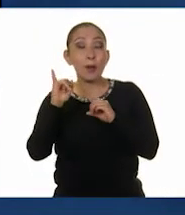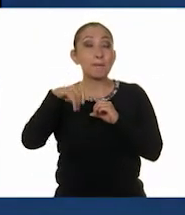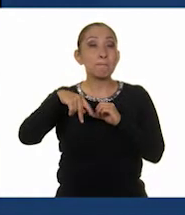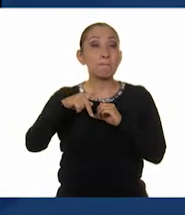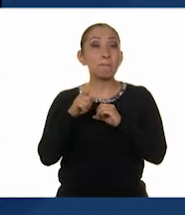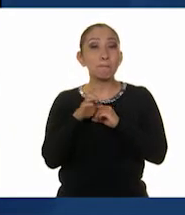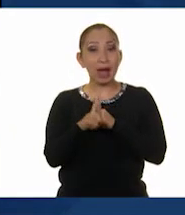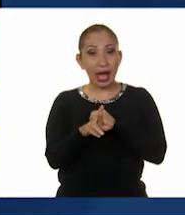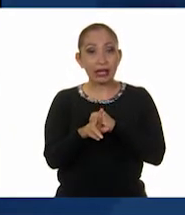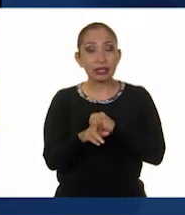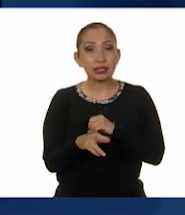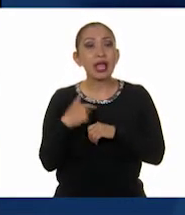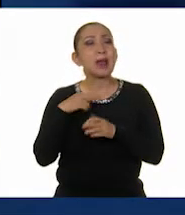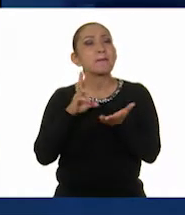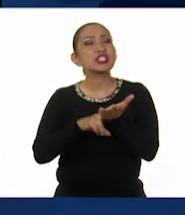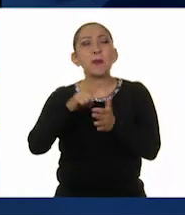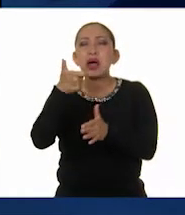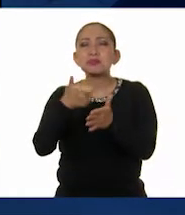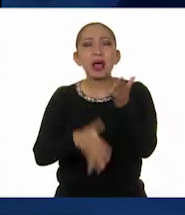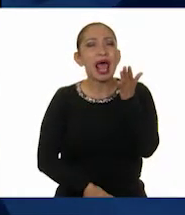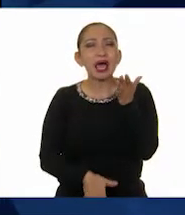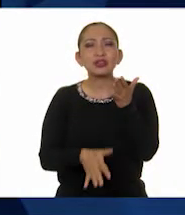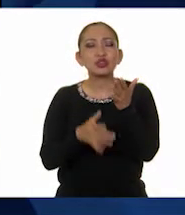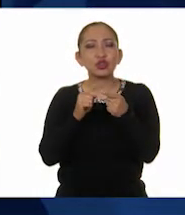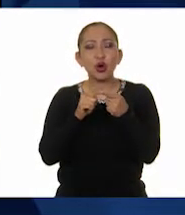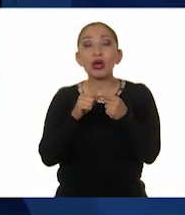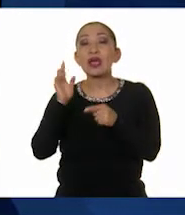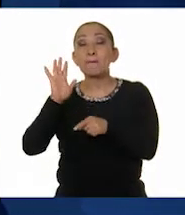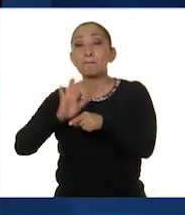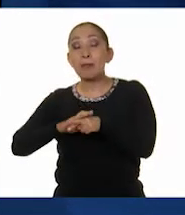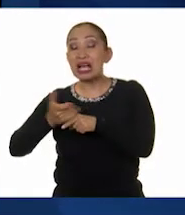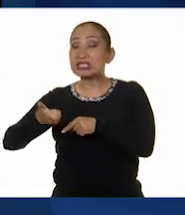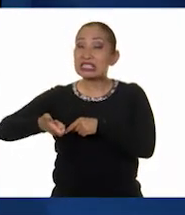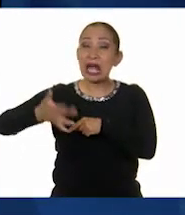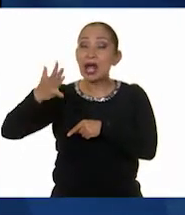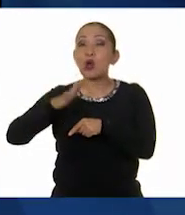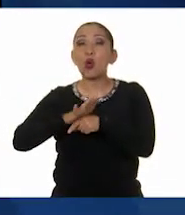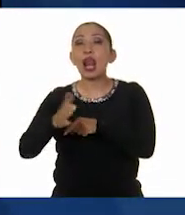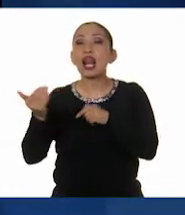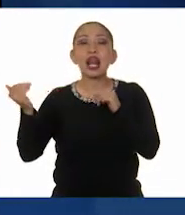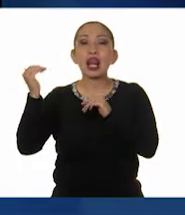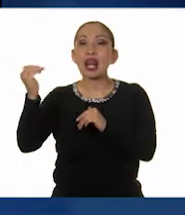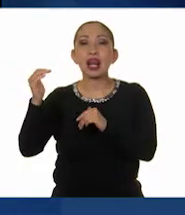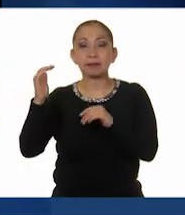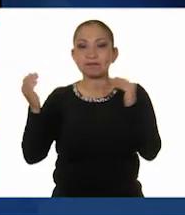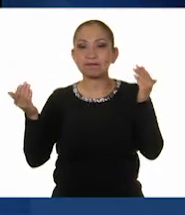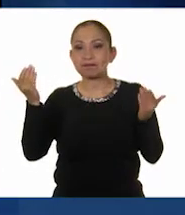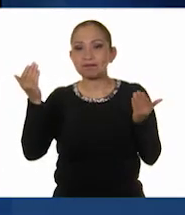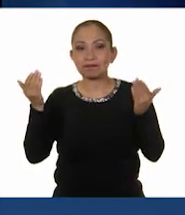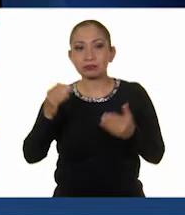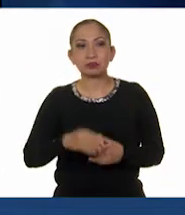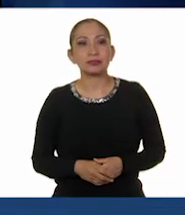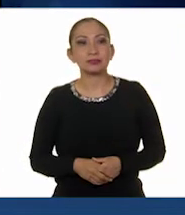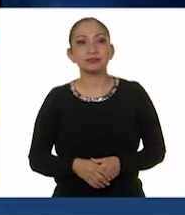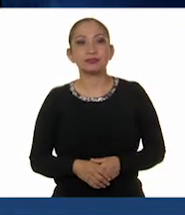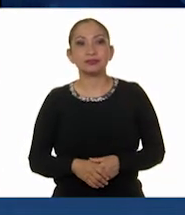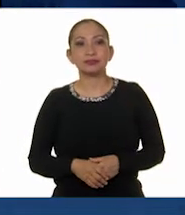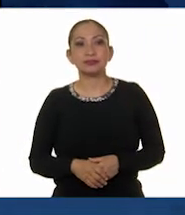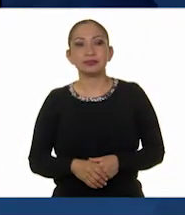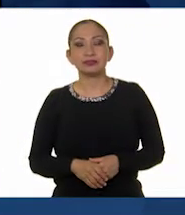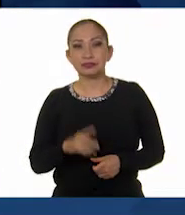valor del menor precio máximo y cuál es el mayor precio máximo registrado?